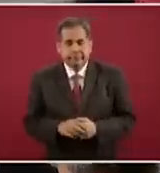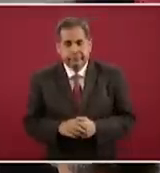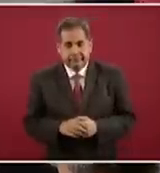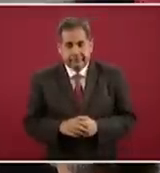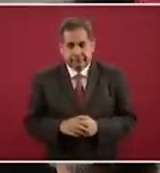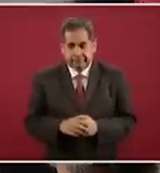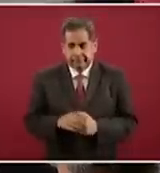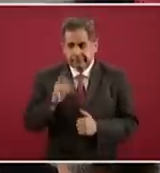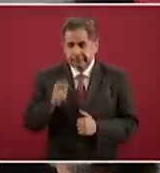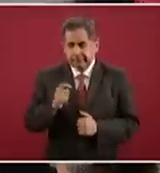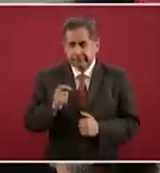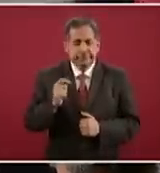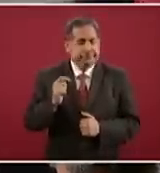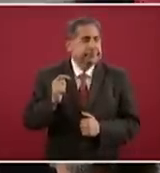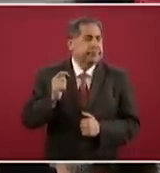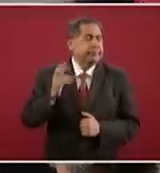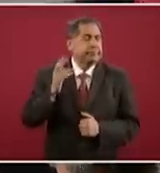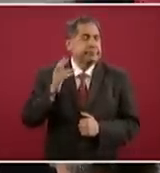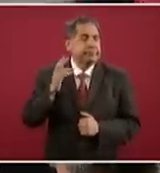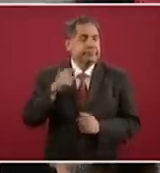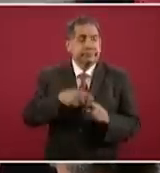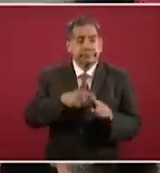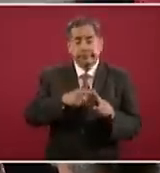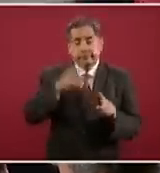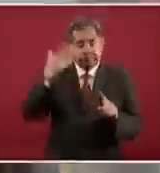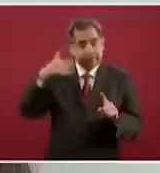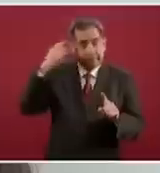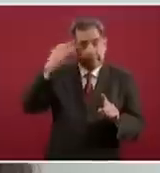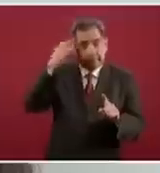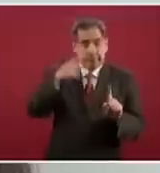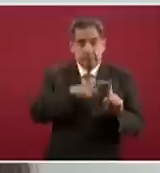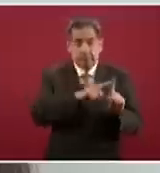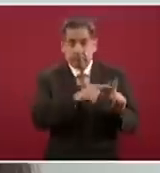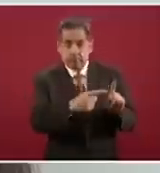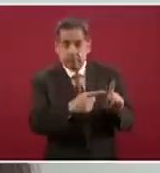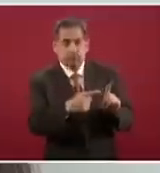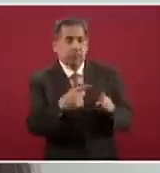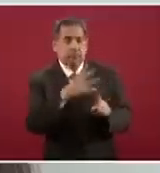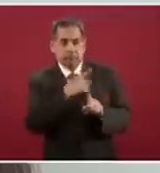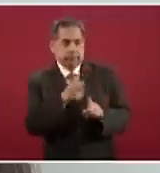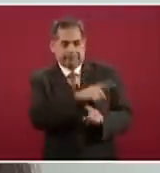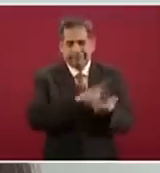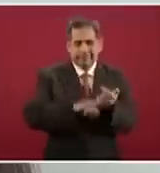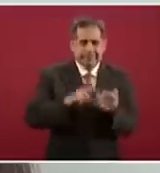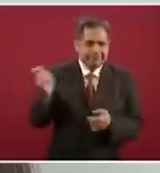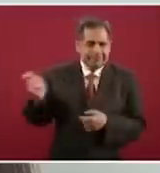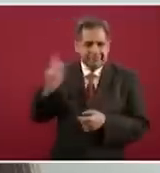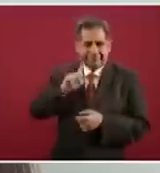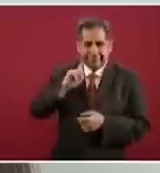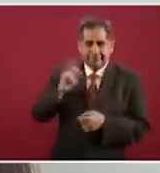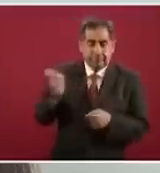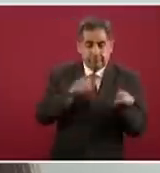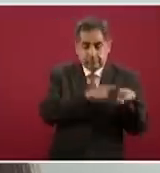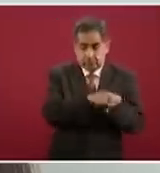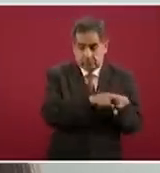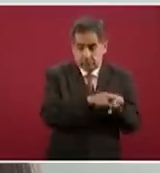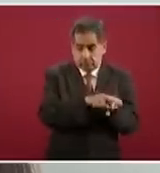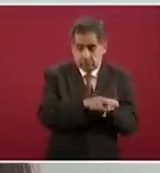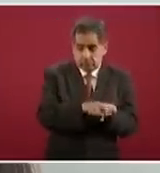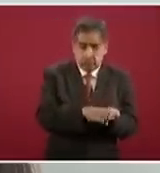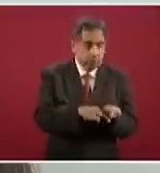porque desde la desaparición de su hijo, del hermano de Rosario, que está aquí con